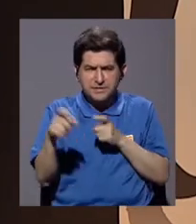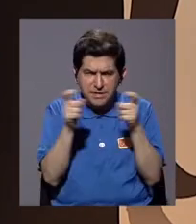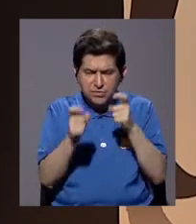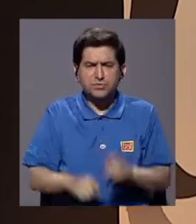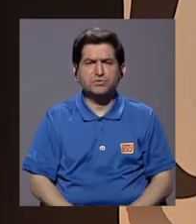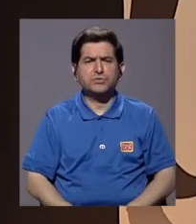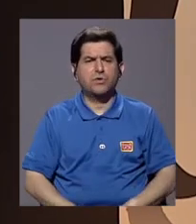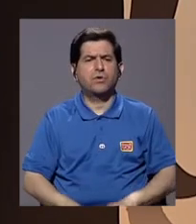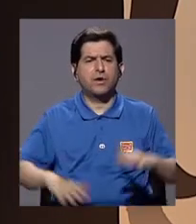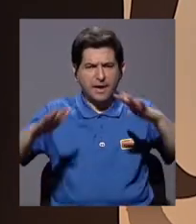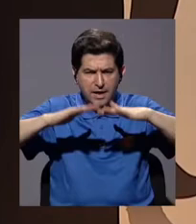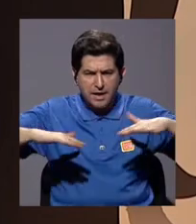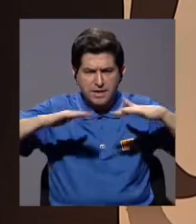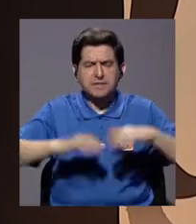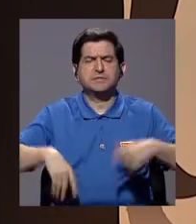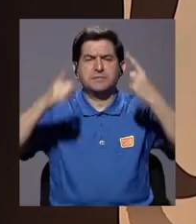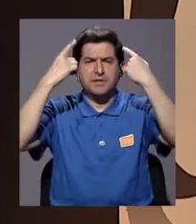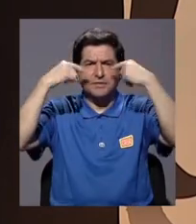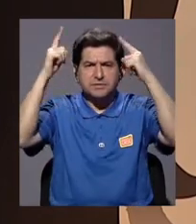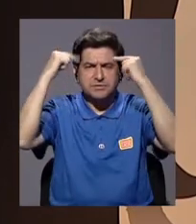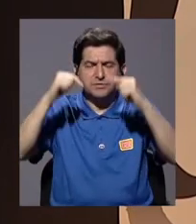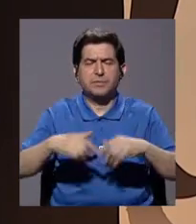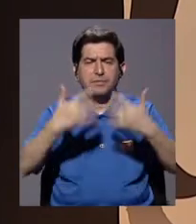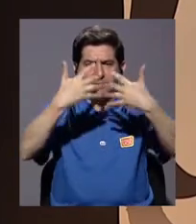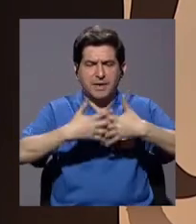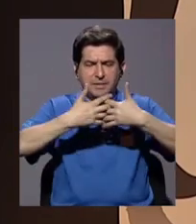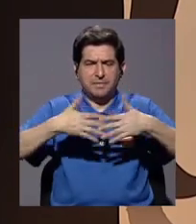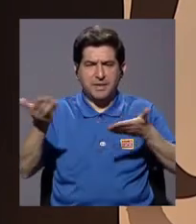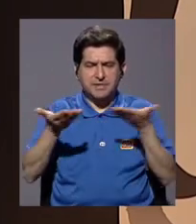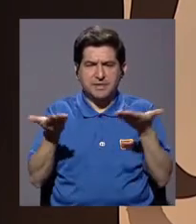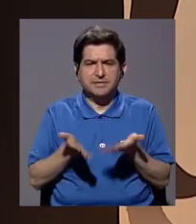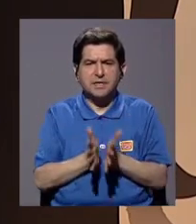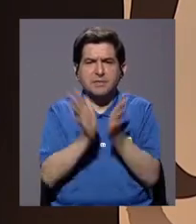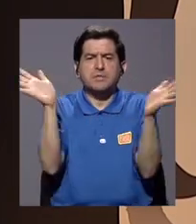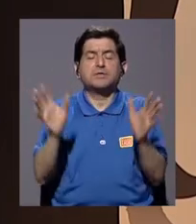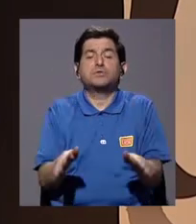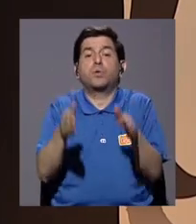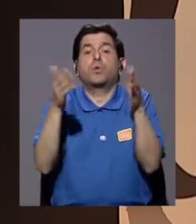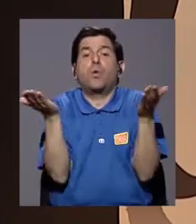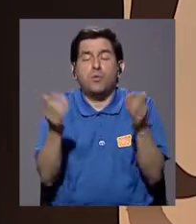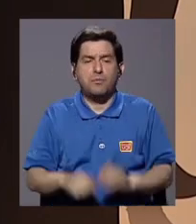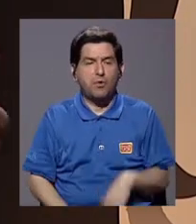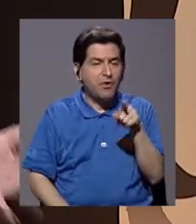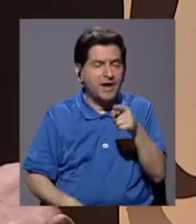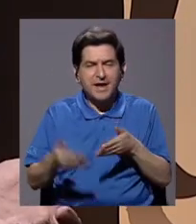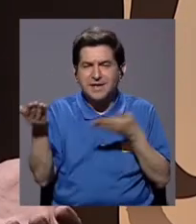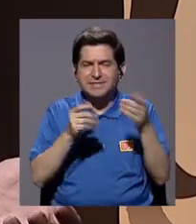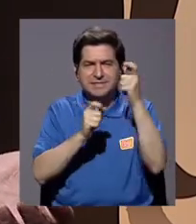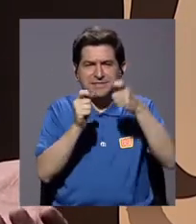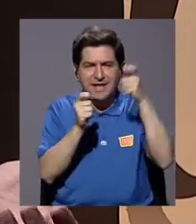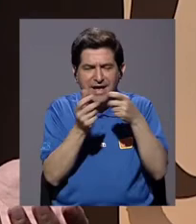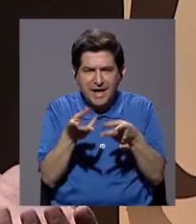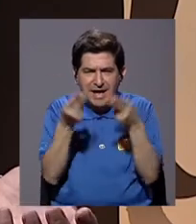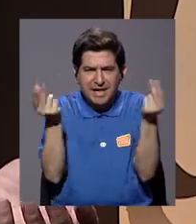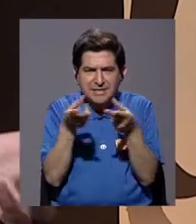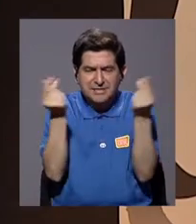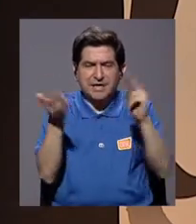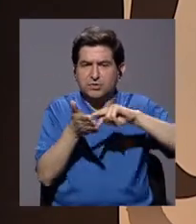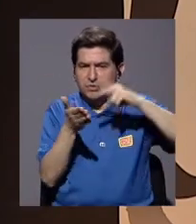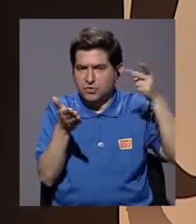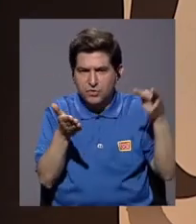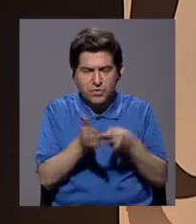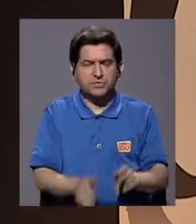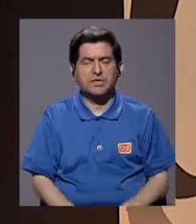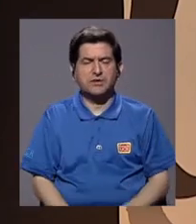regulador que propicie y crea las condiciones para lograr eficiencia en los prestadores de servicios públicos. Uh-huh. ¿Cómo hacemos que ese servicio de costo no quede para